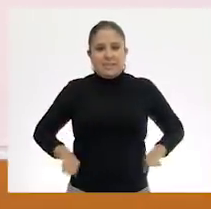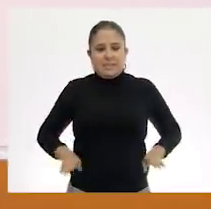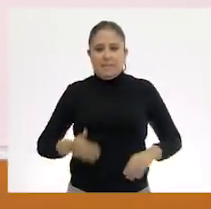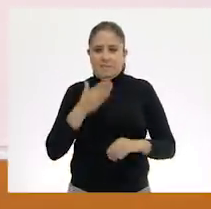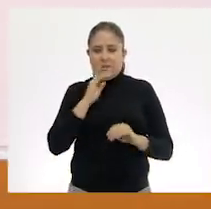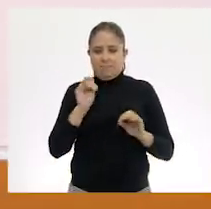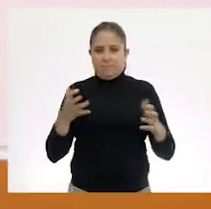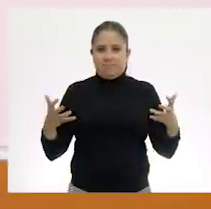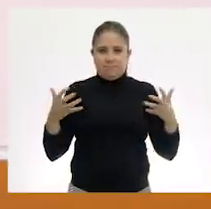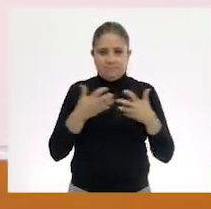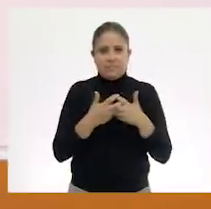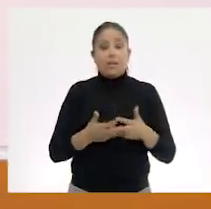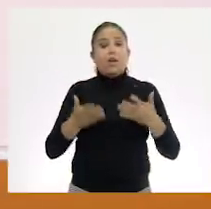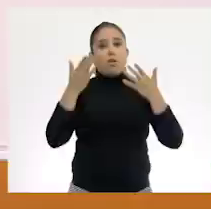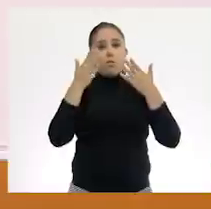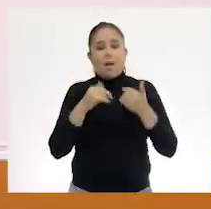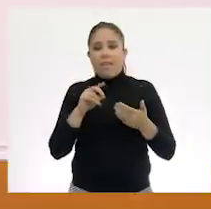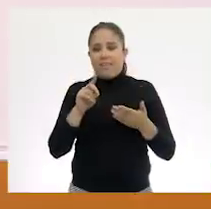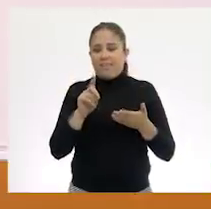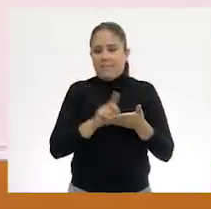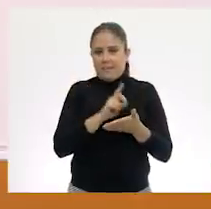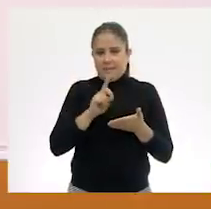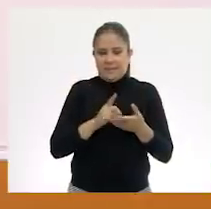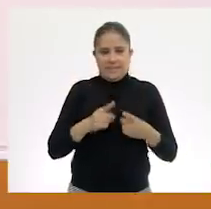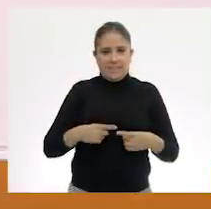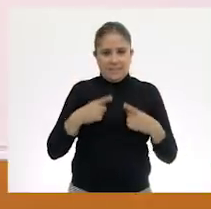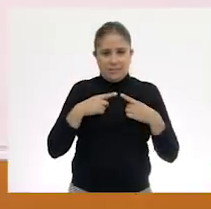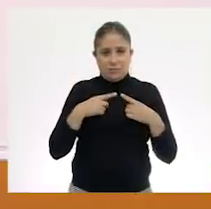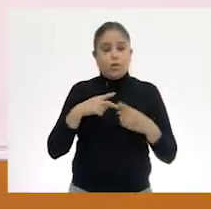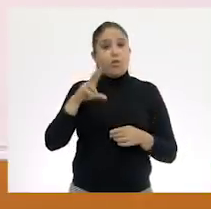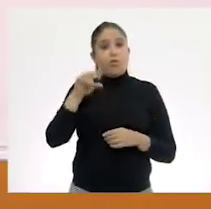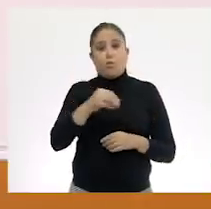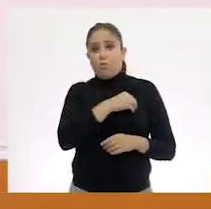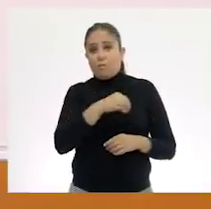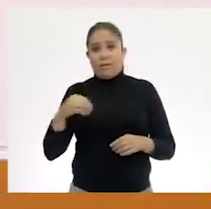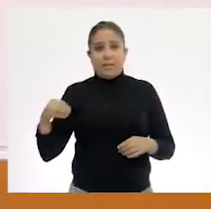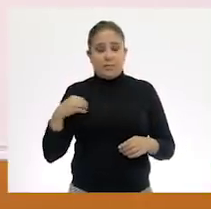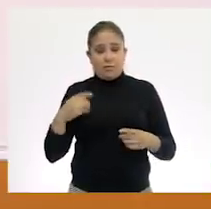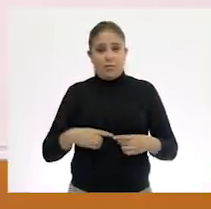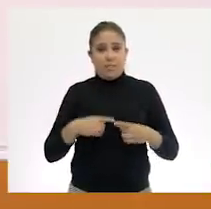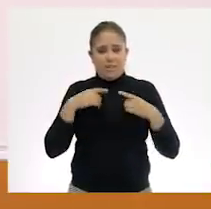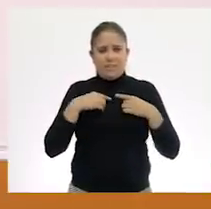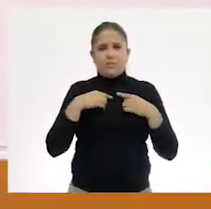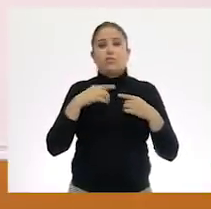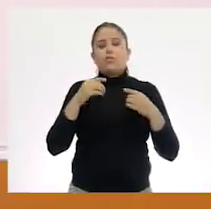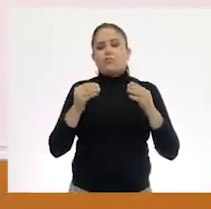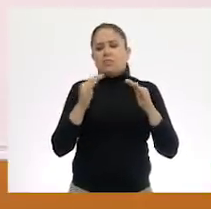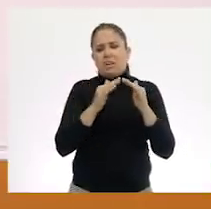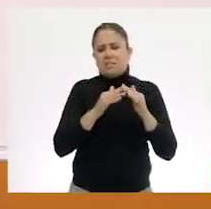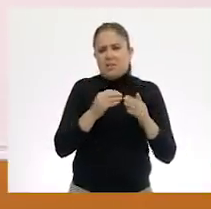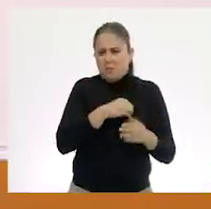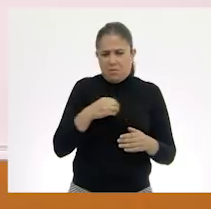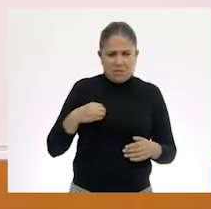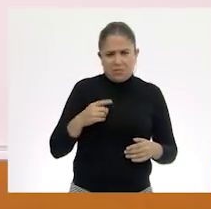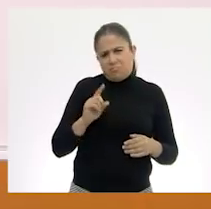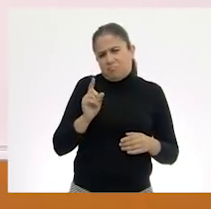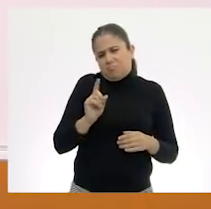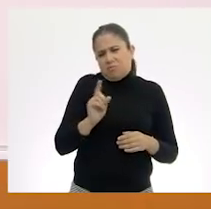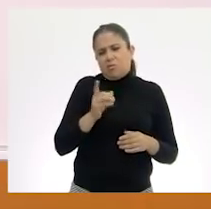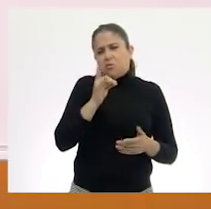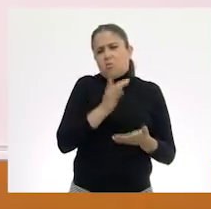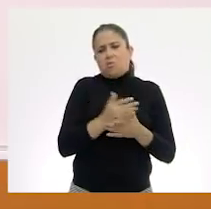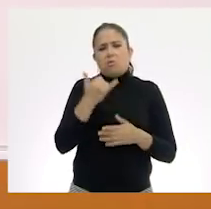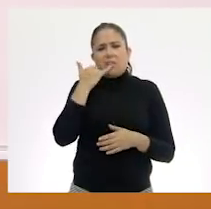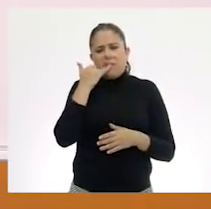bien adecuada. No tiene datos de dirección. No es obligatorio que tenga los datos de dirección, porque puede ser que nada más tenga el